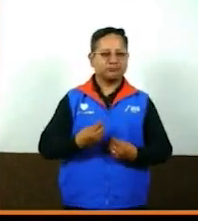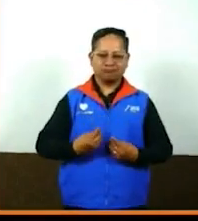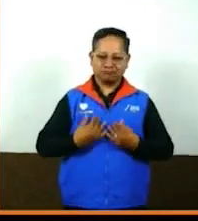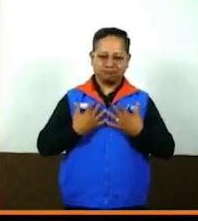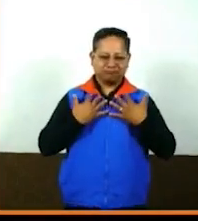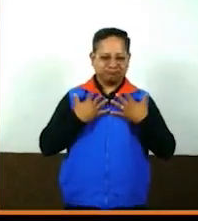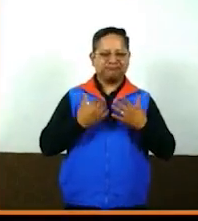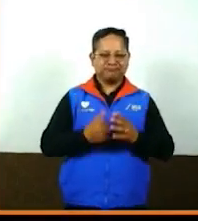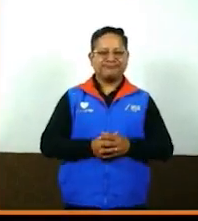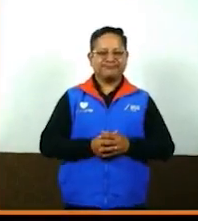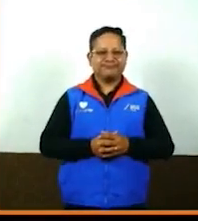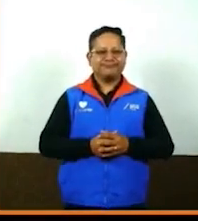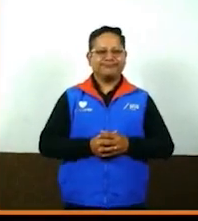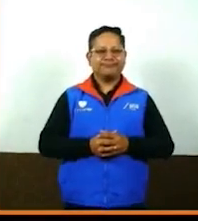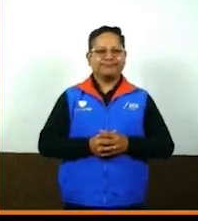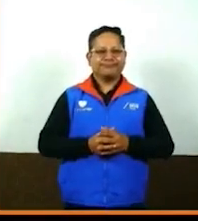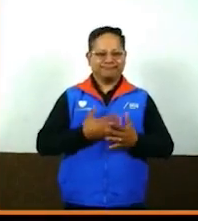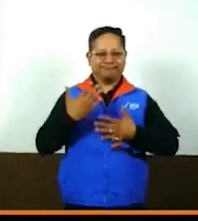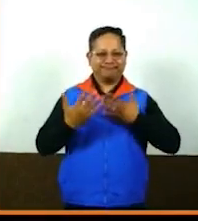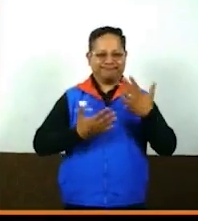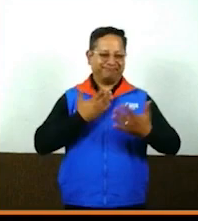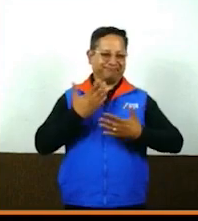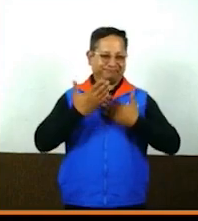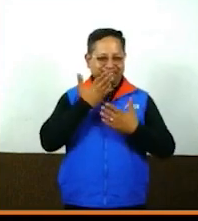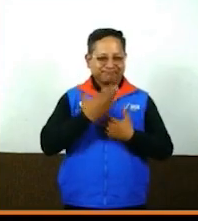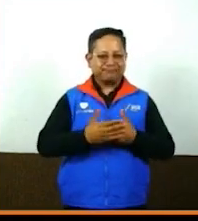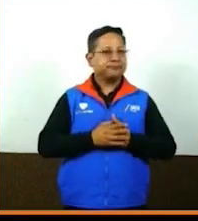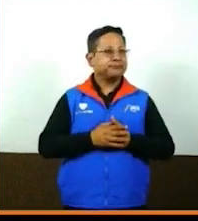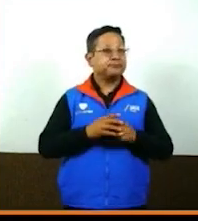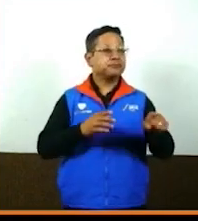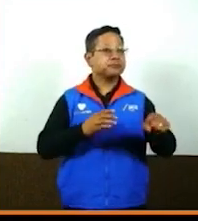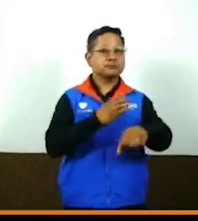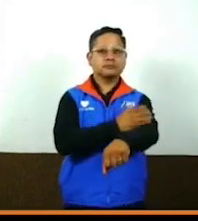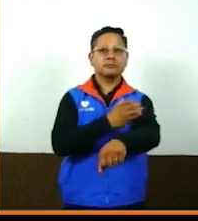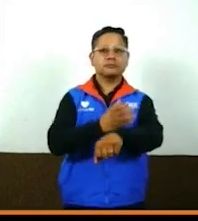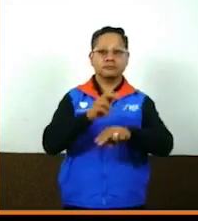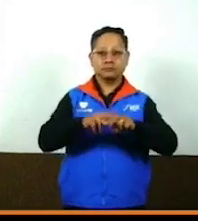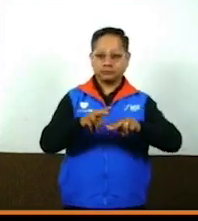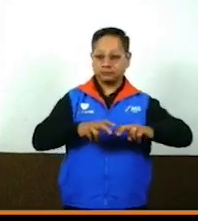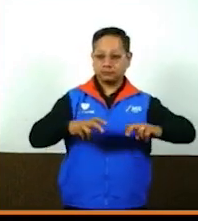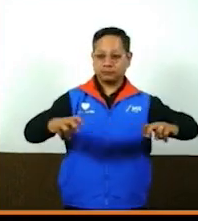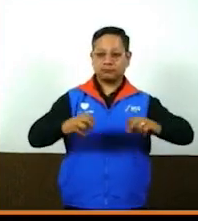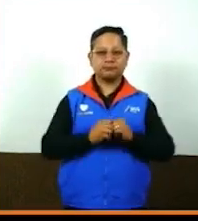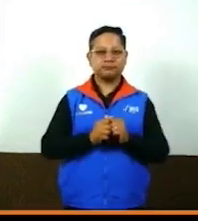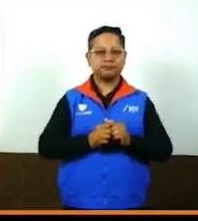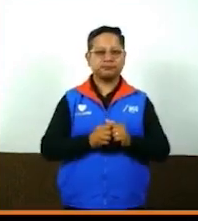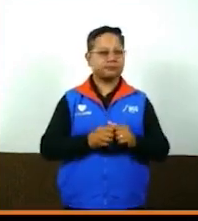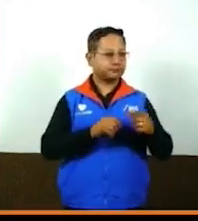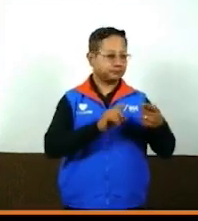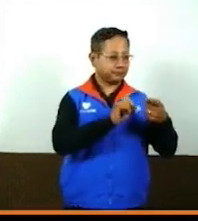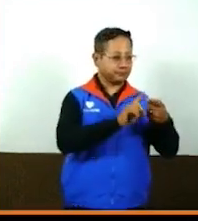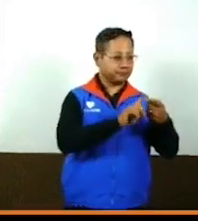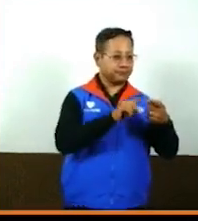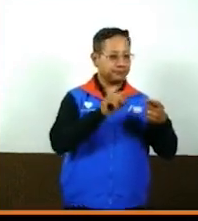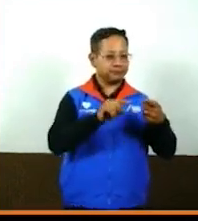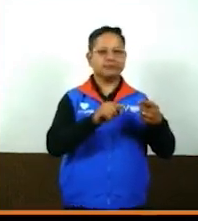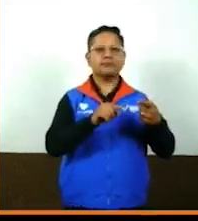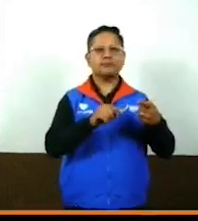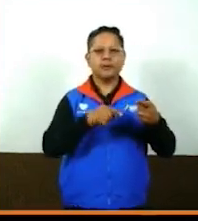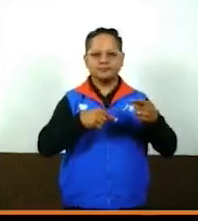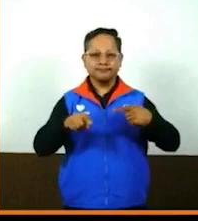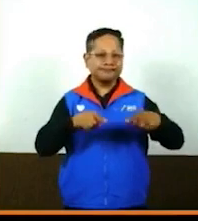este espacio. Así es. Y pues vamos a ir presentando a quién nos están acompañando en el panel. Así es. Y en primer lugar, presentar a nuestro